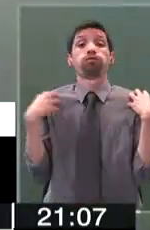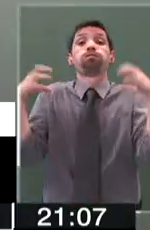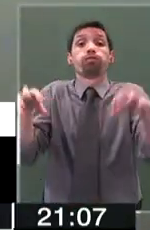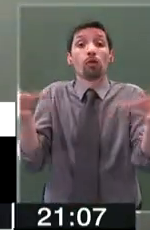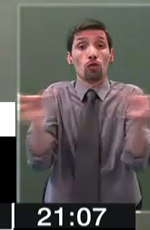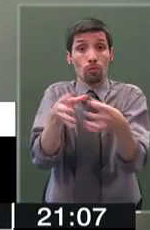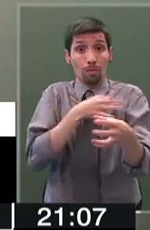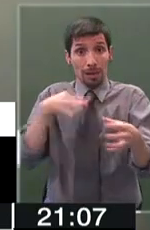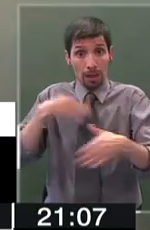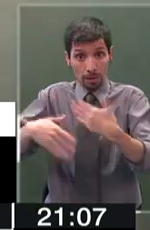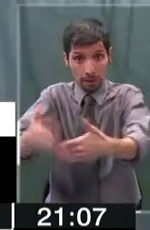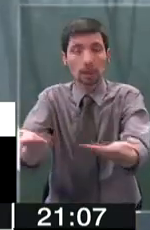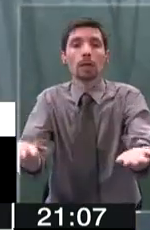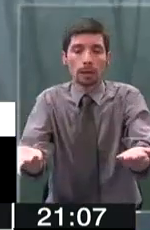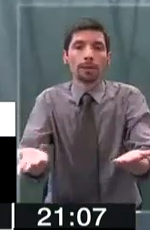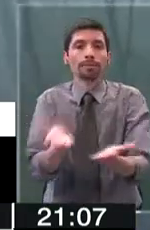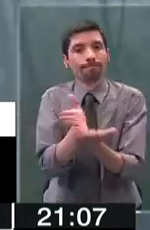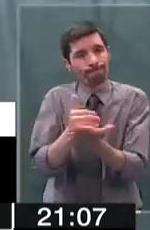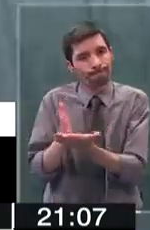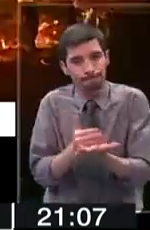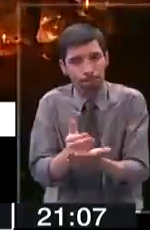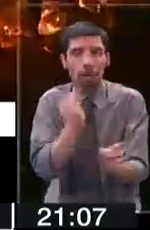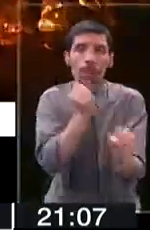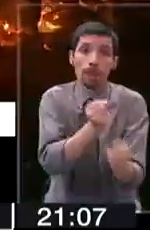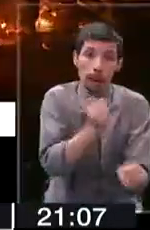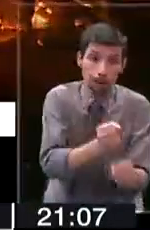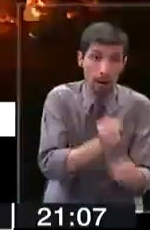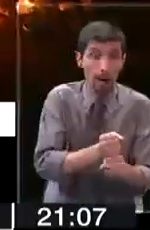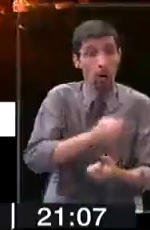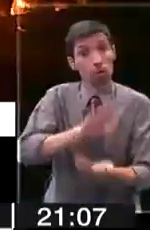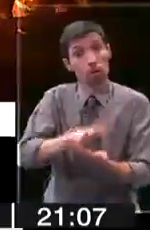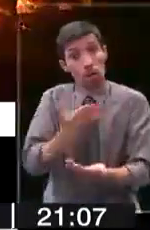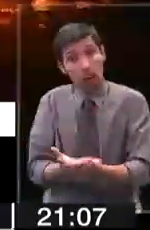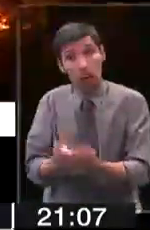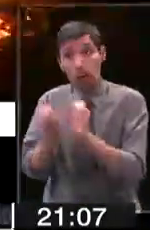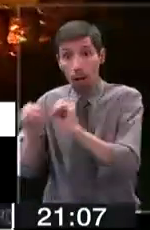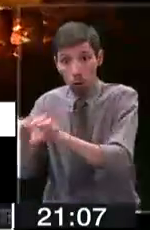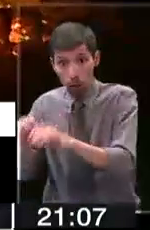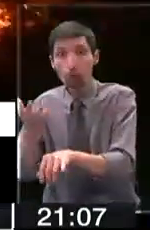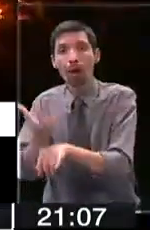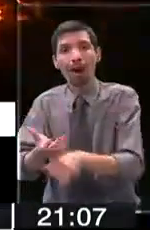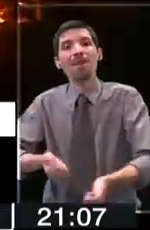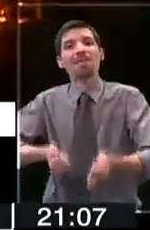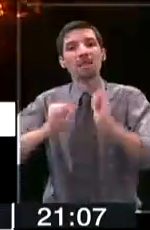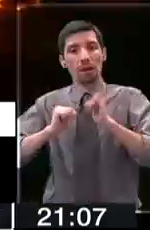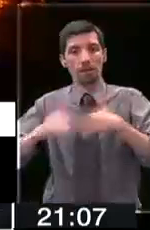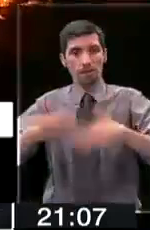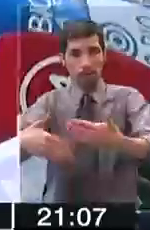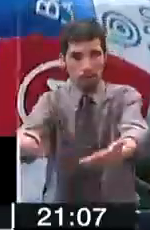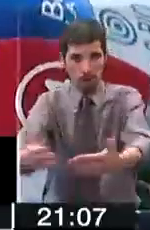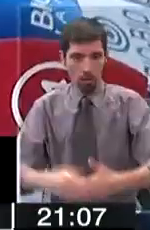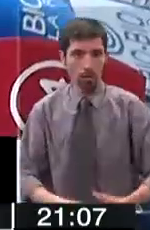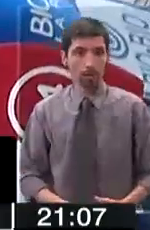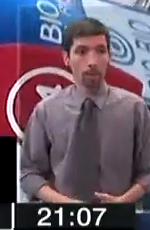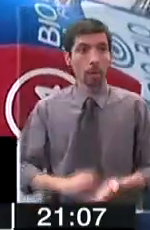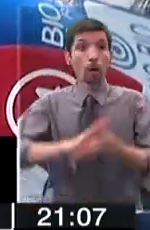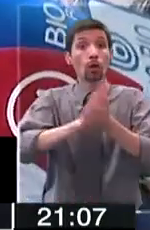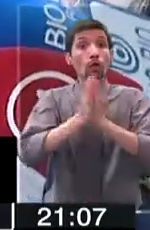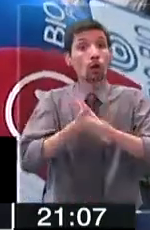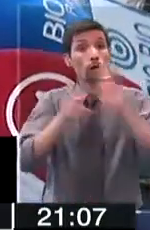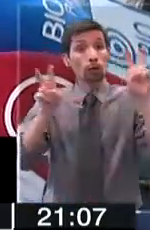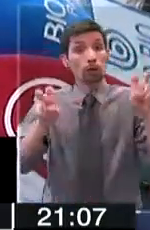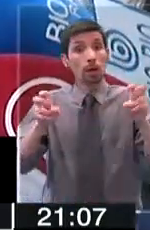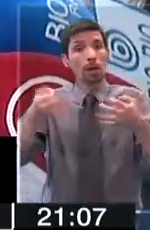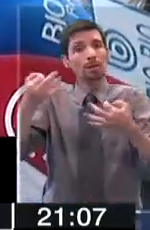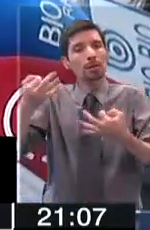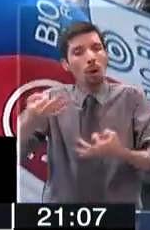de las medidas que se abordaron. Así, trabajo, salud y educación concentran los desafíos en esta etapa de la emergencia. Todo lo que significa la seguridad